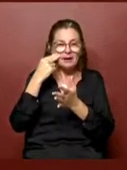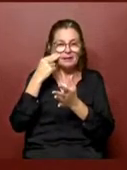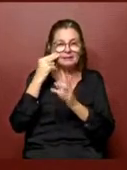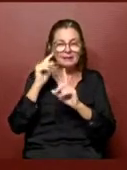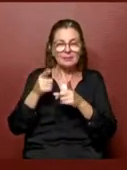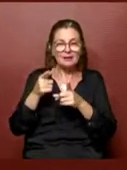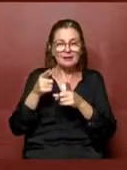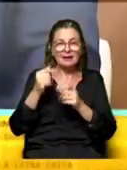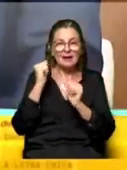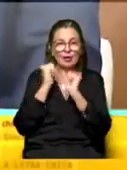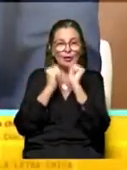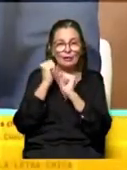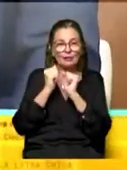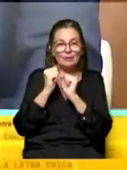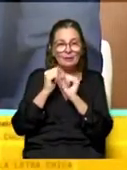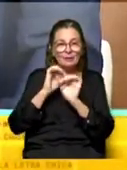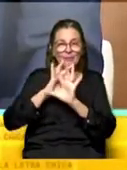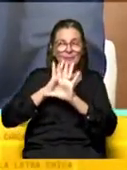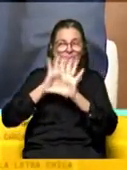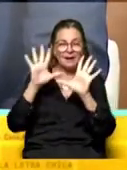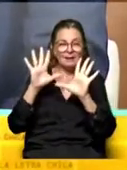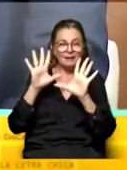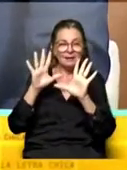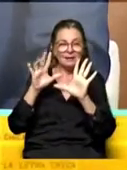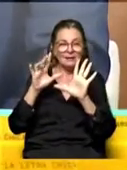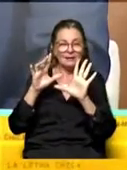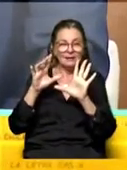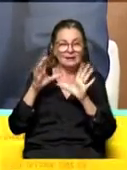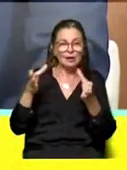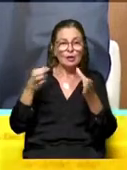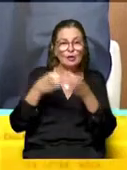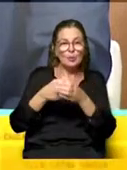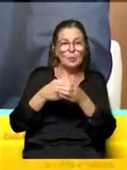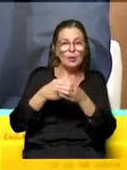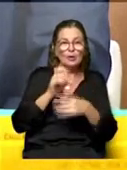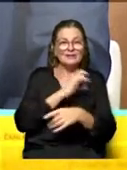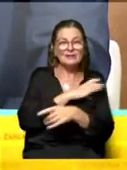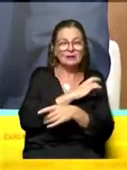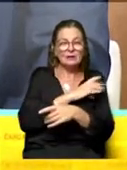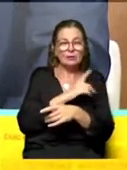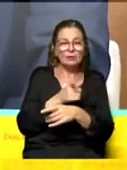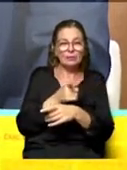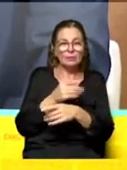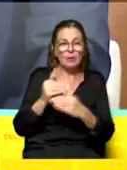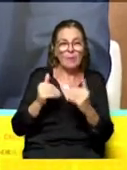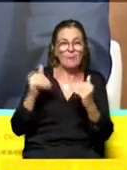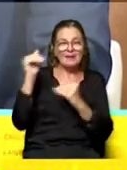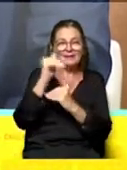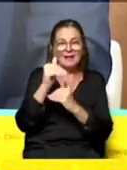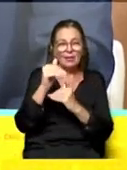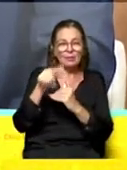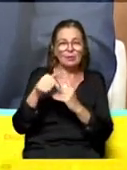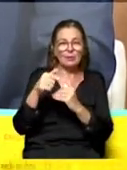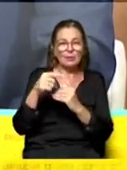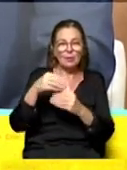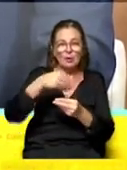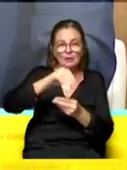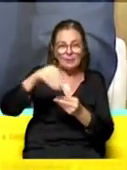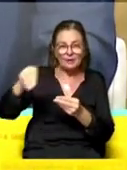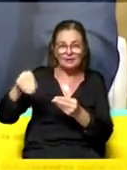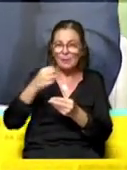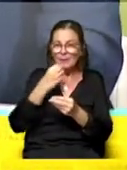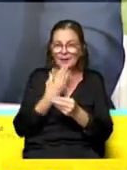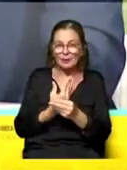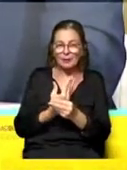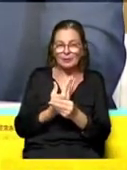en términos económicos, fue increíble. Y la propia élite chilena terminó diciendo, no nos habremos pasado, no tendríamos que haber repartido un poco mejor. O